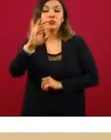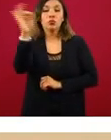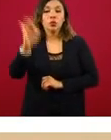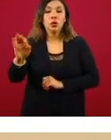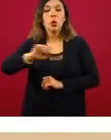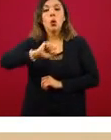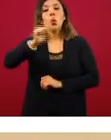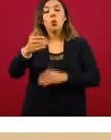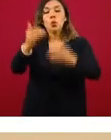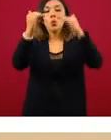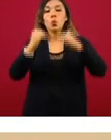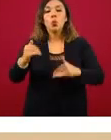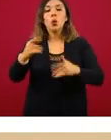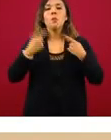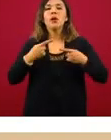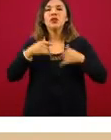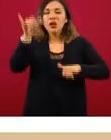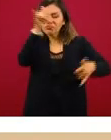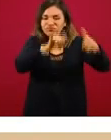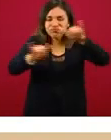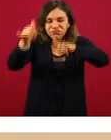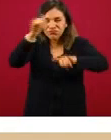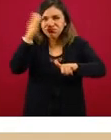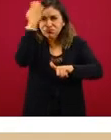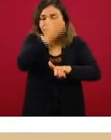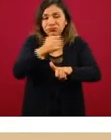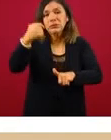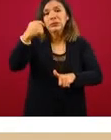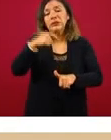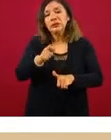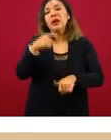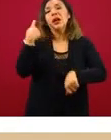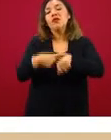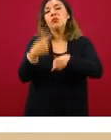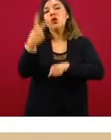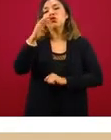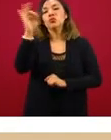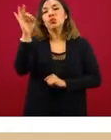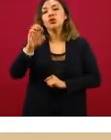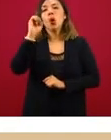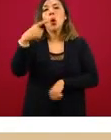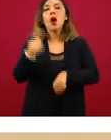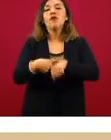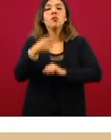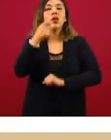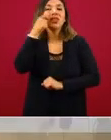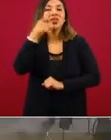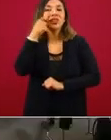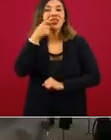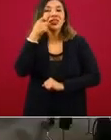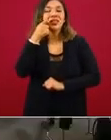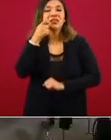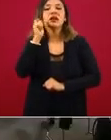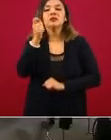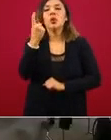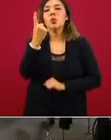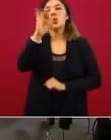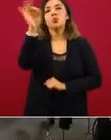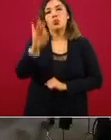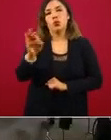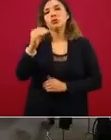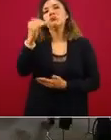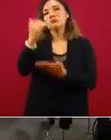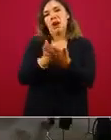de manera específica los laboratoristas con el 2%, los dentistas con el 1% son los que menos afectación para este